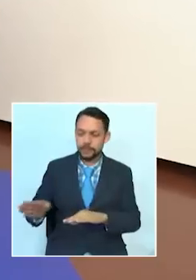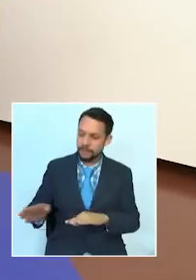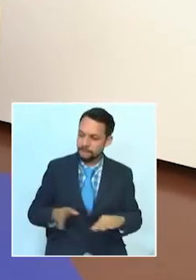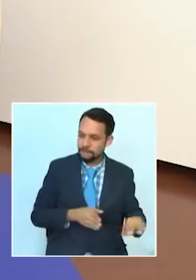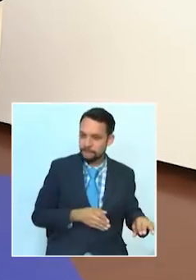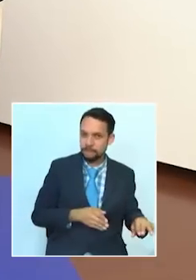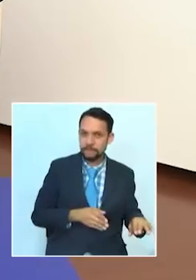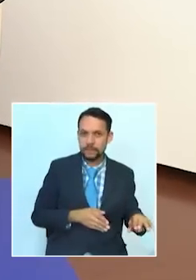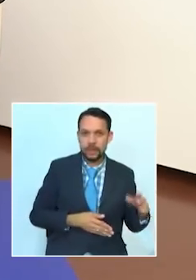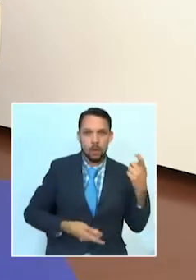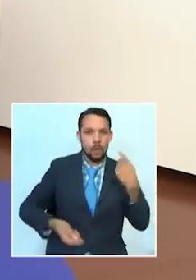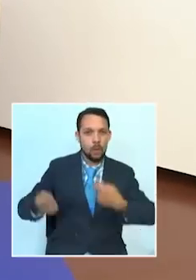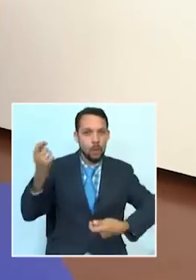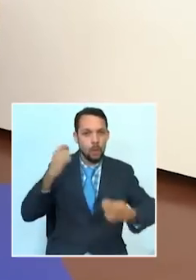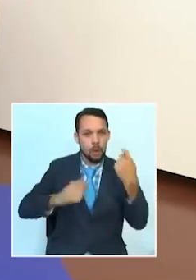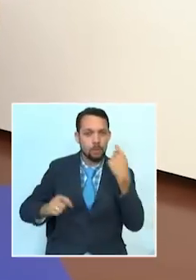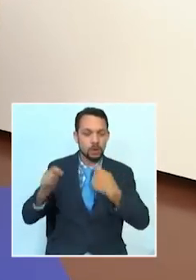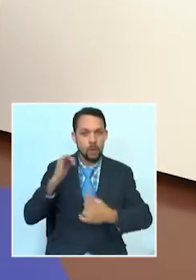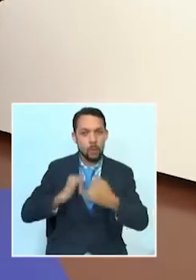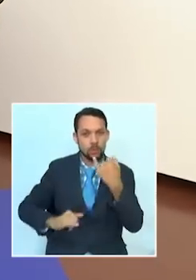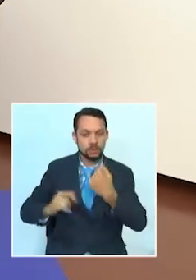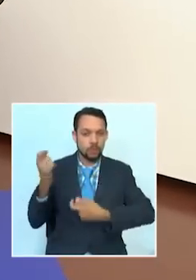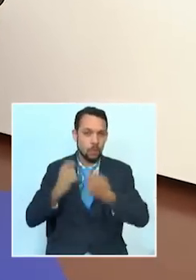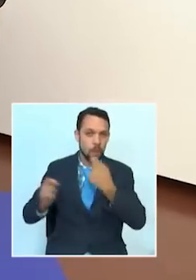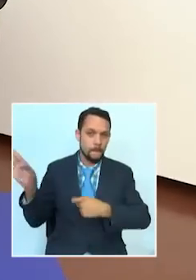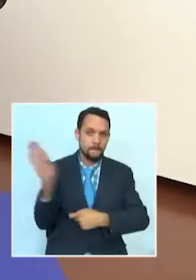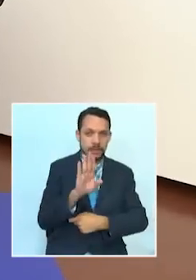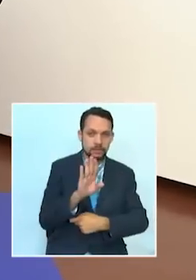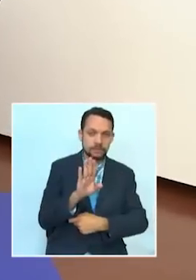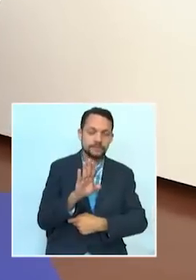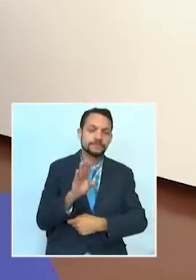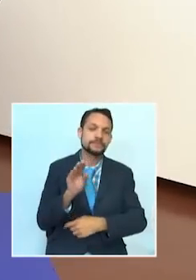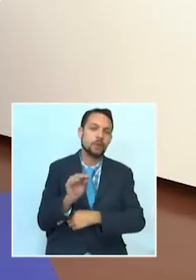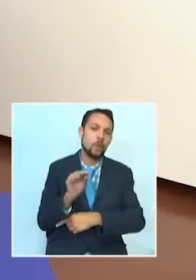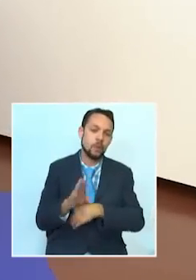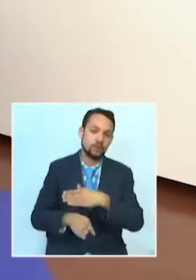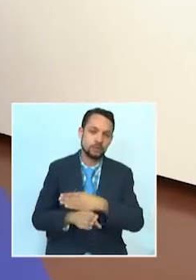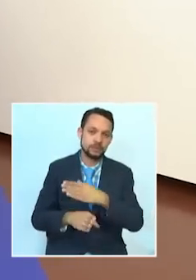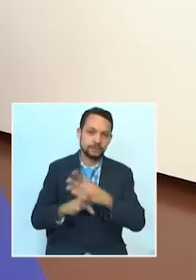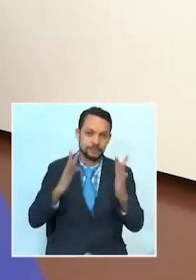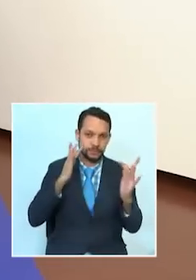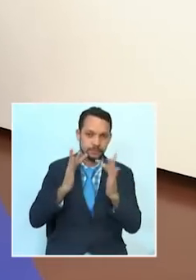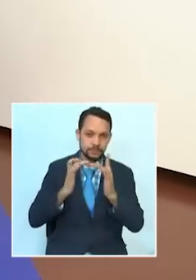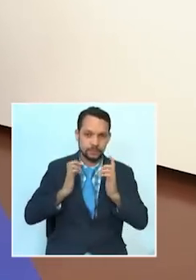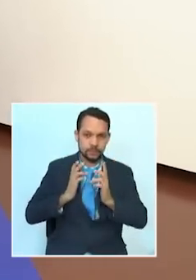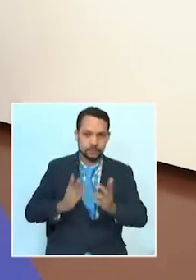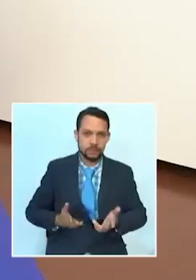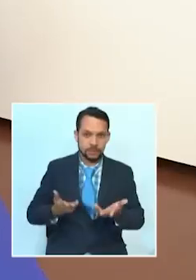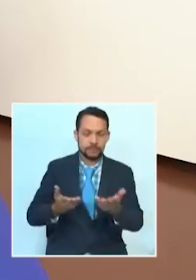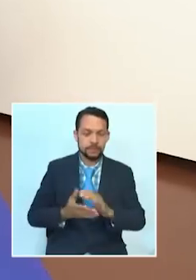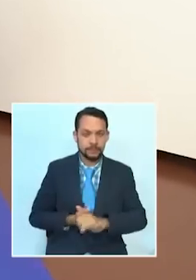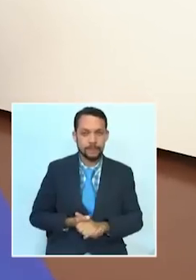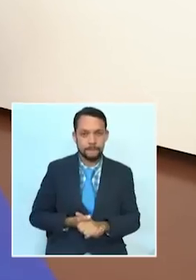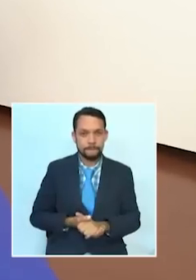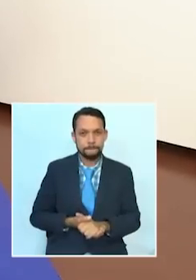pequeño corte de comerciales vamos a hacer el último que corresponde a este programa en conexión vital Regresamos en un instante con